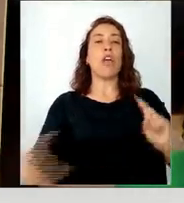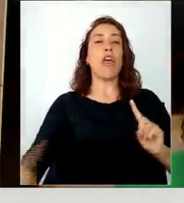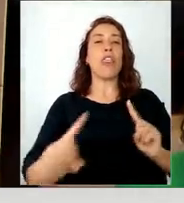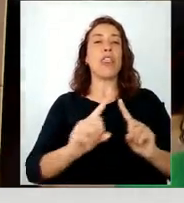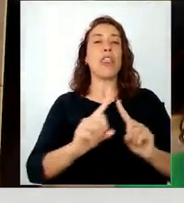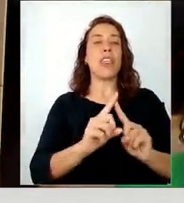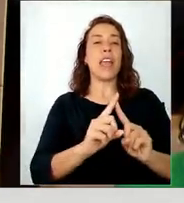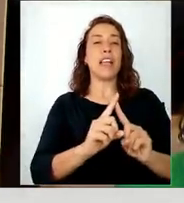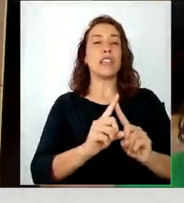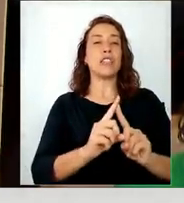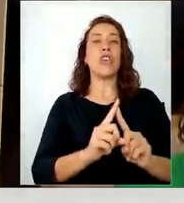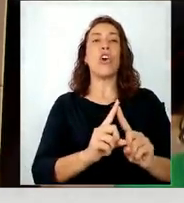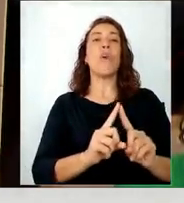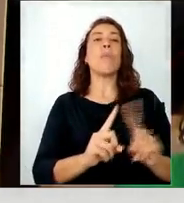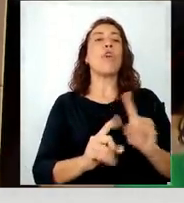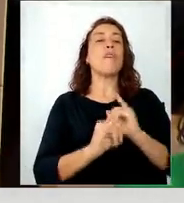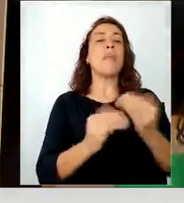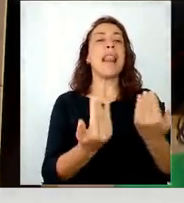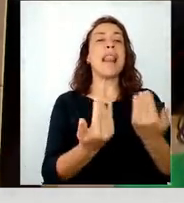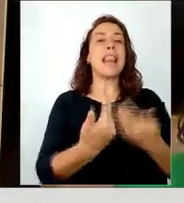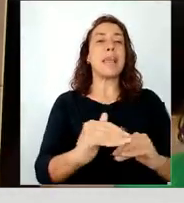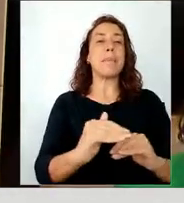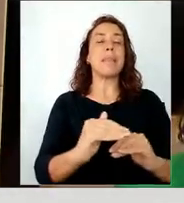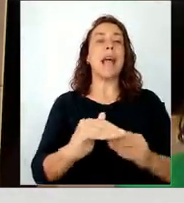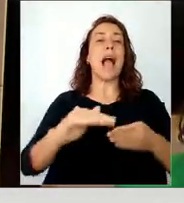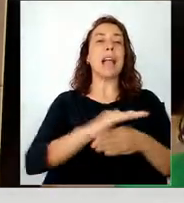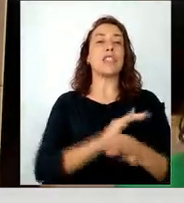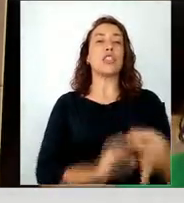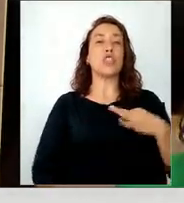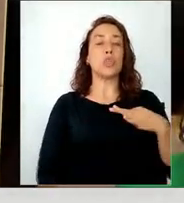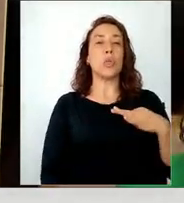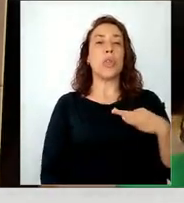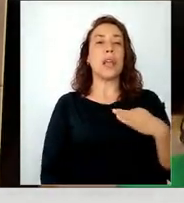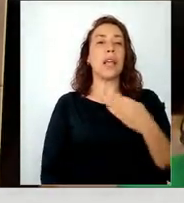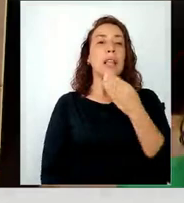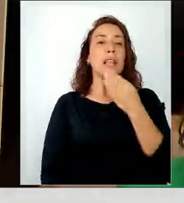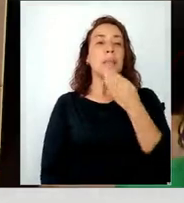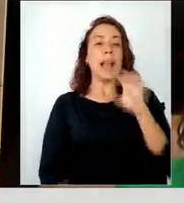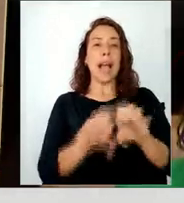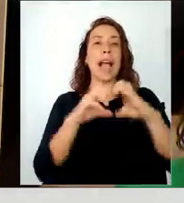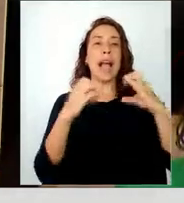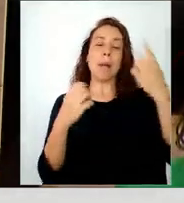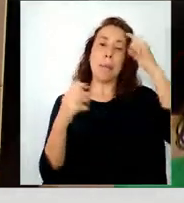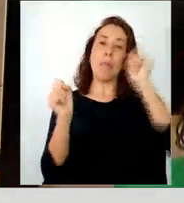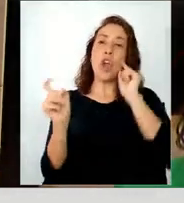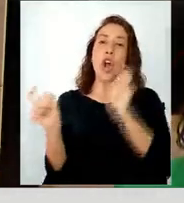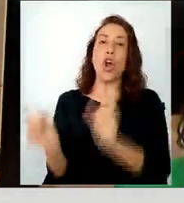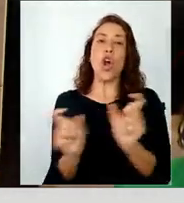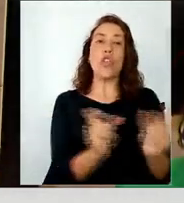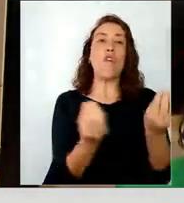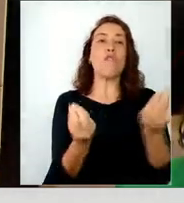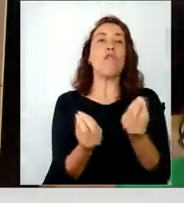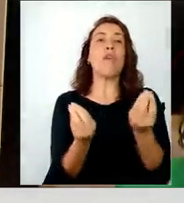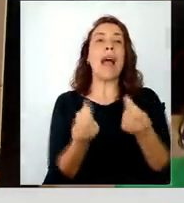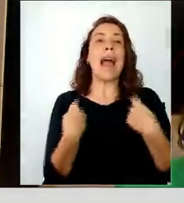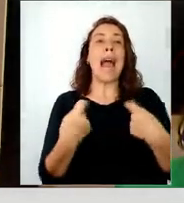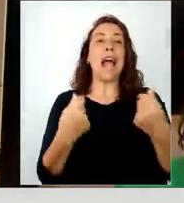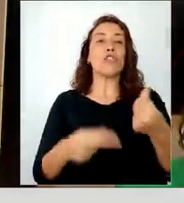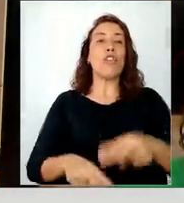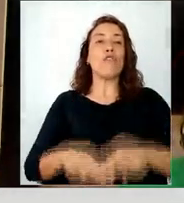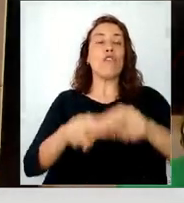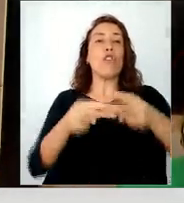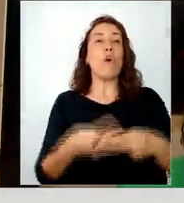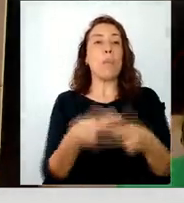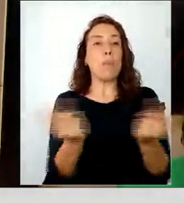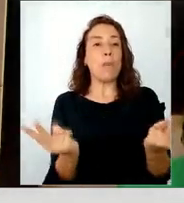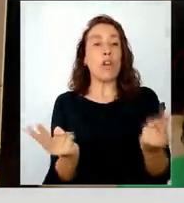información limita el acceso a la ciudadanía y a la cámara para fiscalizar el buen uso de los recursos públicos por ello debiese limitarse